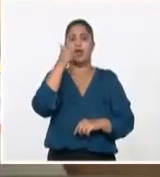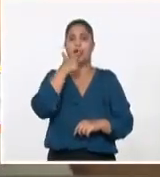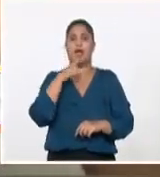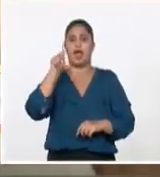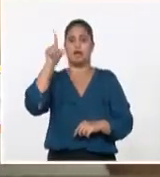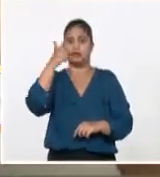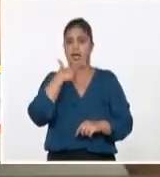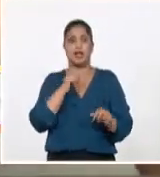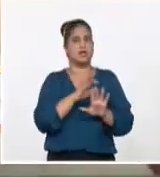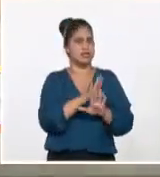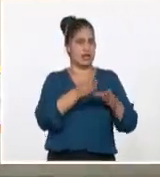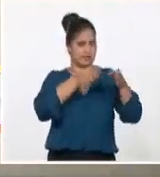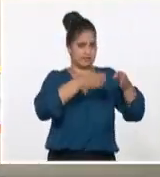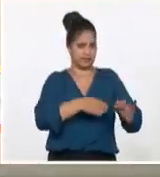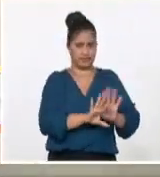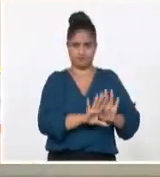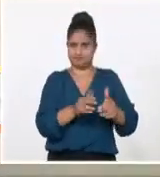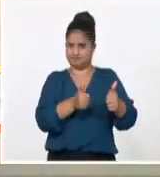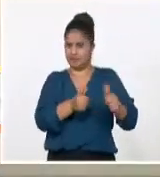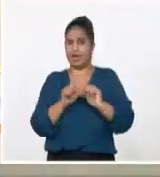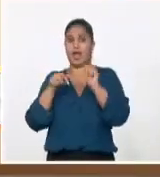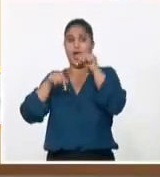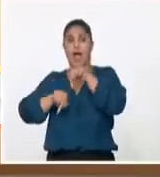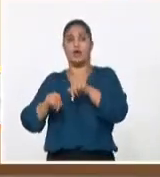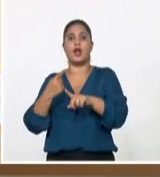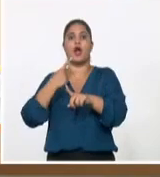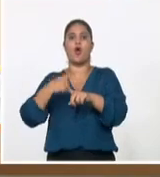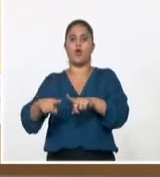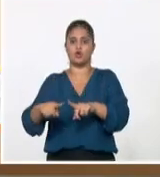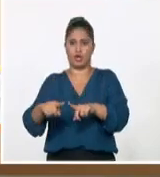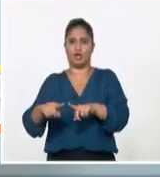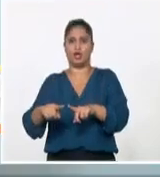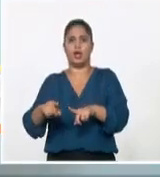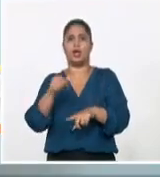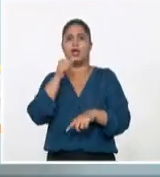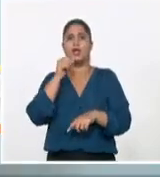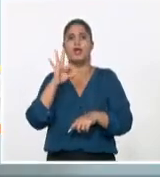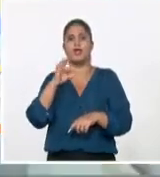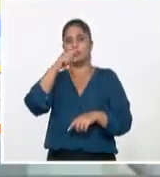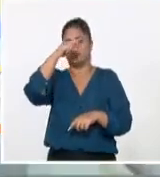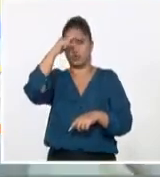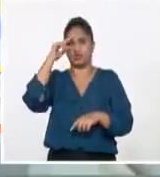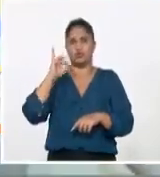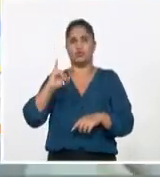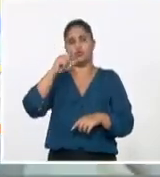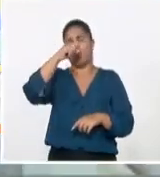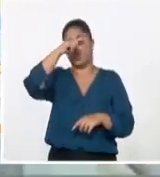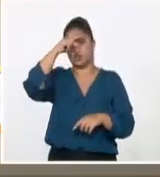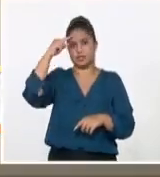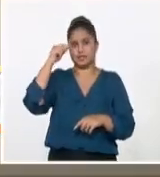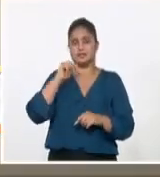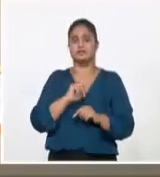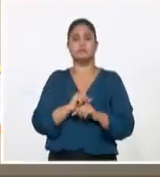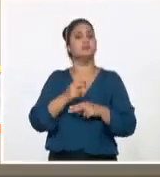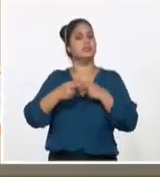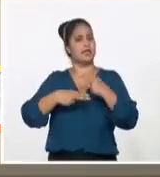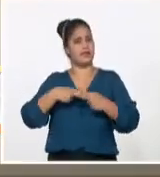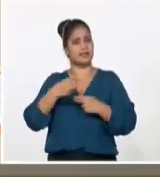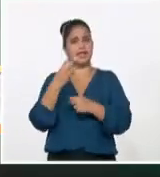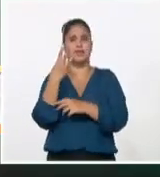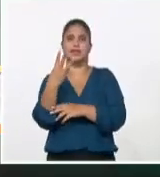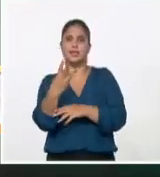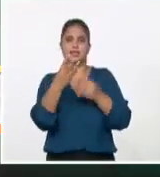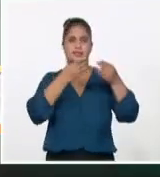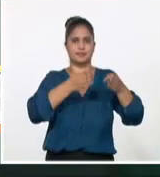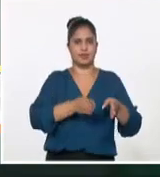La seguridad reportada por la vacuna Abdala, uno de los cinco candidatos cubanos anti-COVID-19, es notable y le debe mucho a